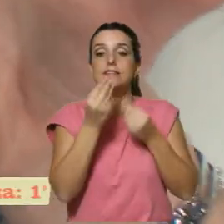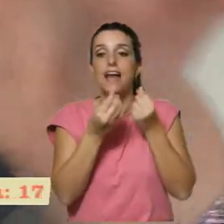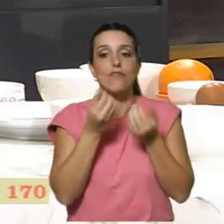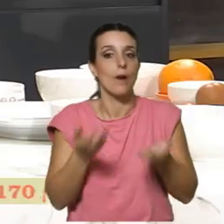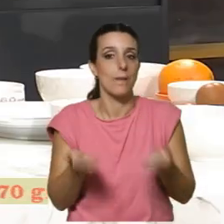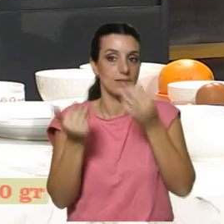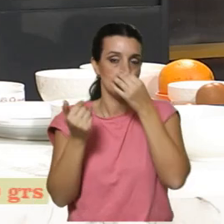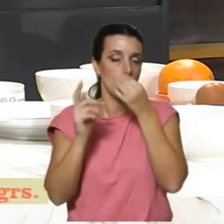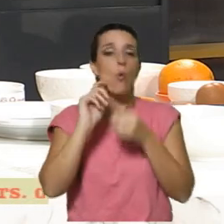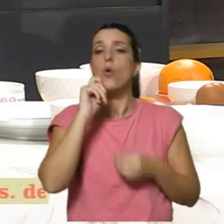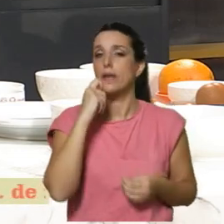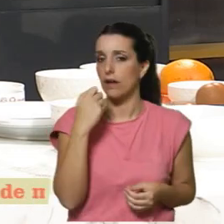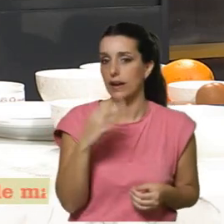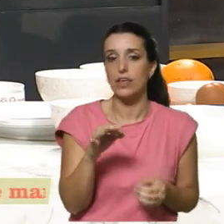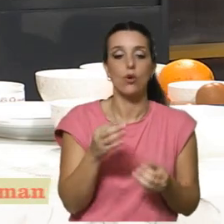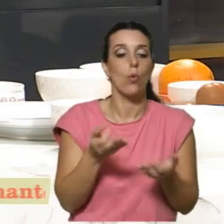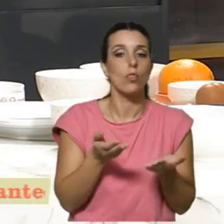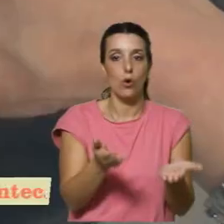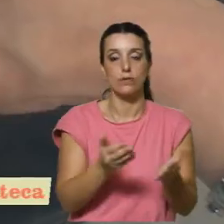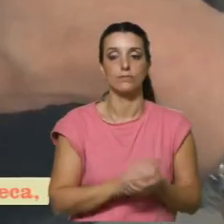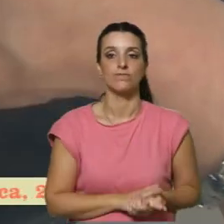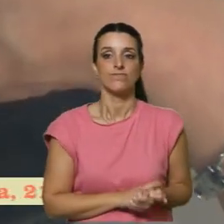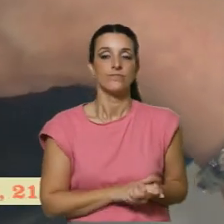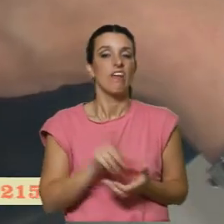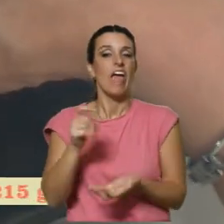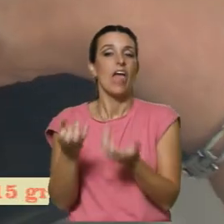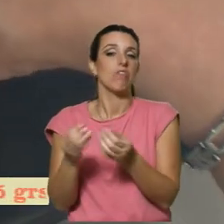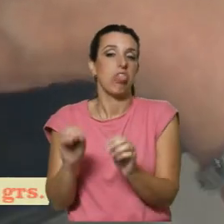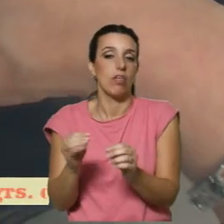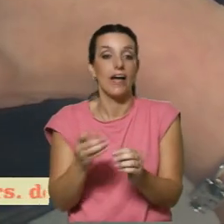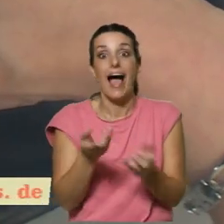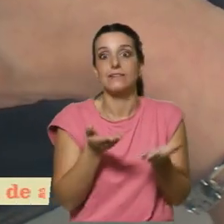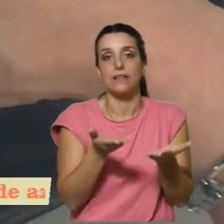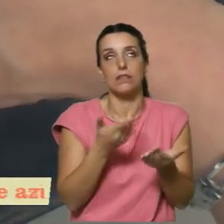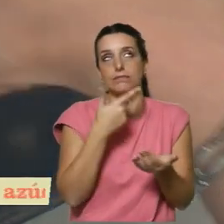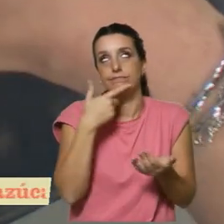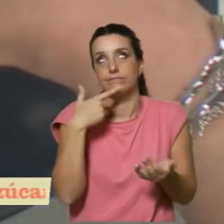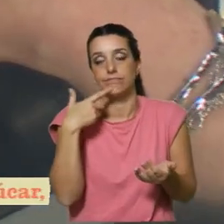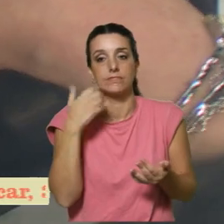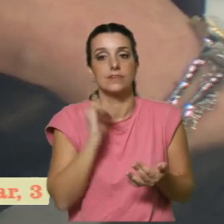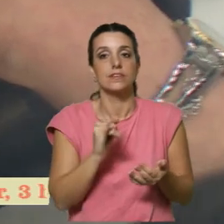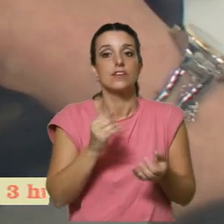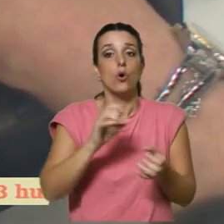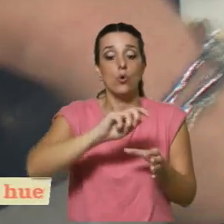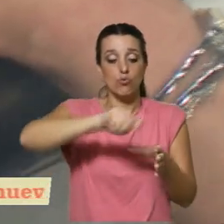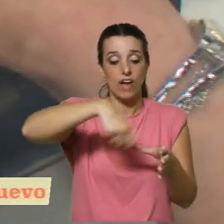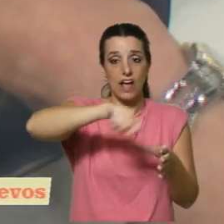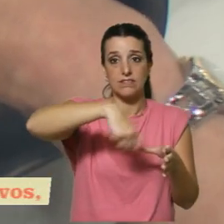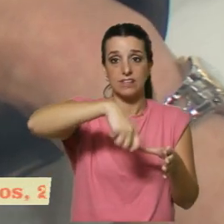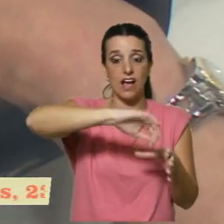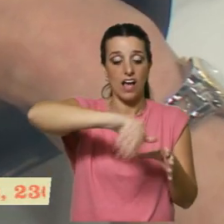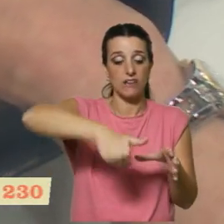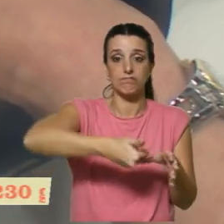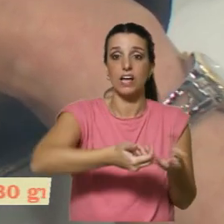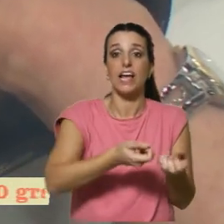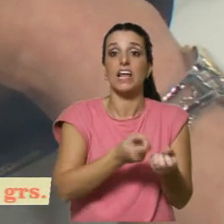sabor cuando vos lo haces asado a cuando lo haces servido. Así que va bárbaro. Es re fácil de sacar. ¿Ves? Con una cuchara vas raspando.